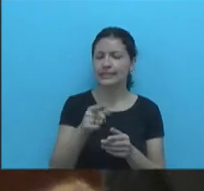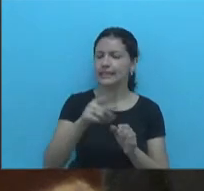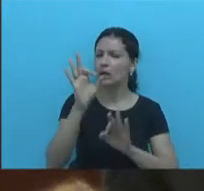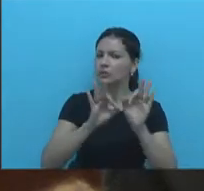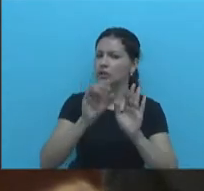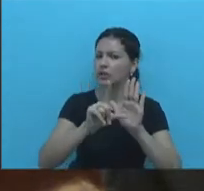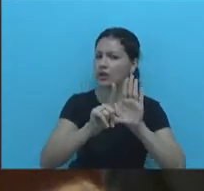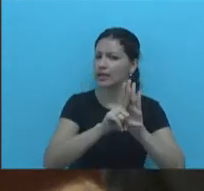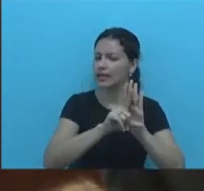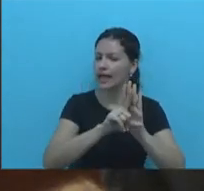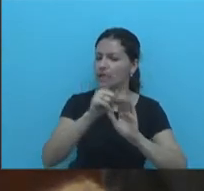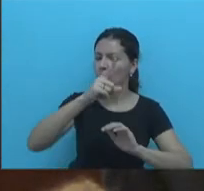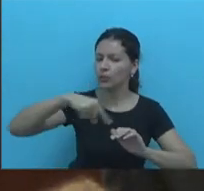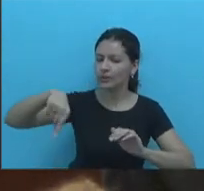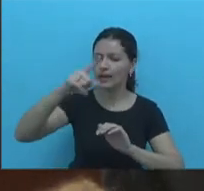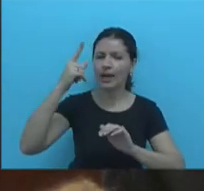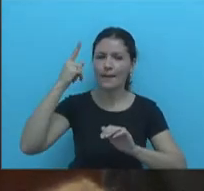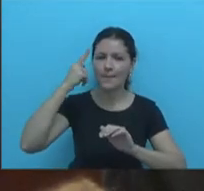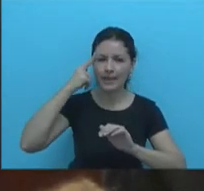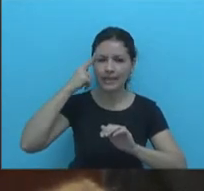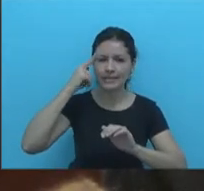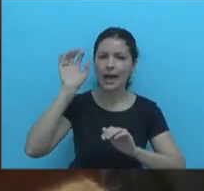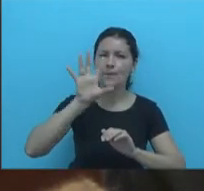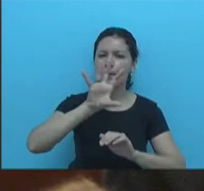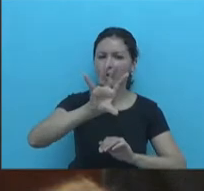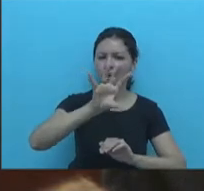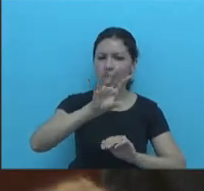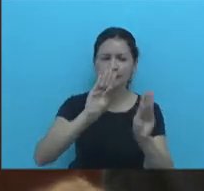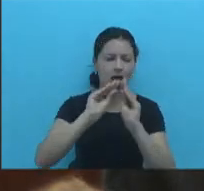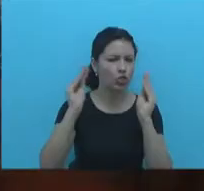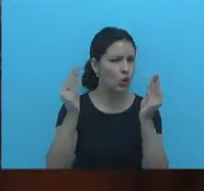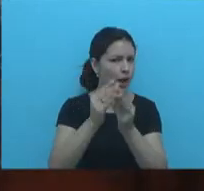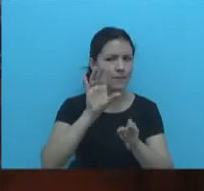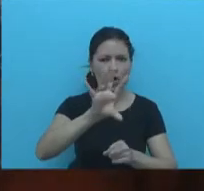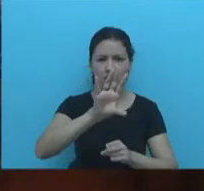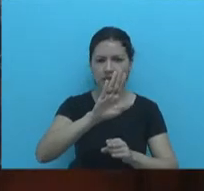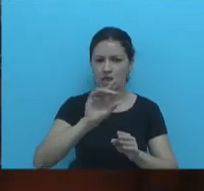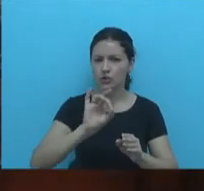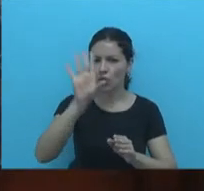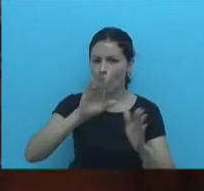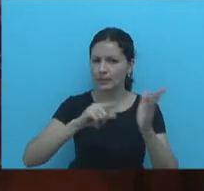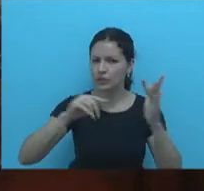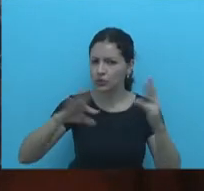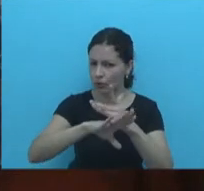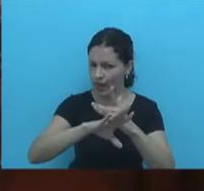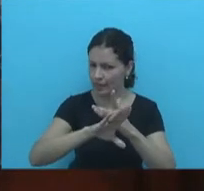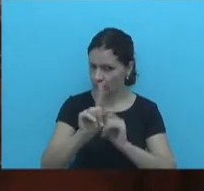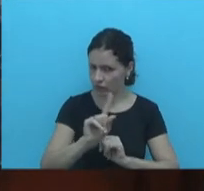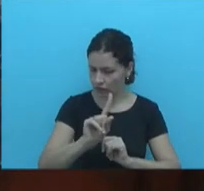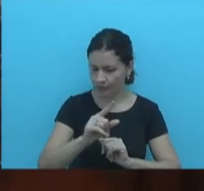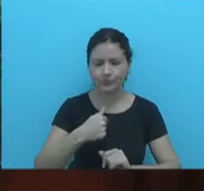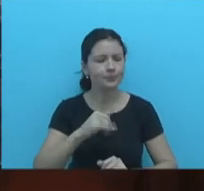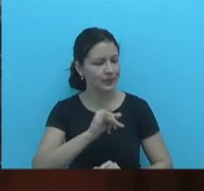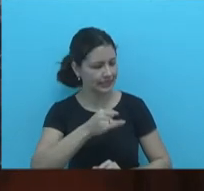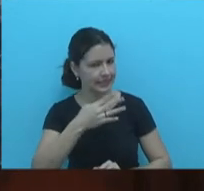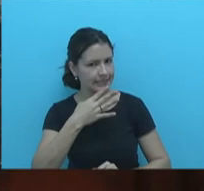proyecto de ley, estamos haciendo referencia a que esta ley se va a aplicar en toda la provincia. Claro. No únicamente en la ciudad de Reconquista. Sí, entiendo muy bien. Pero